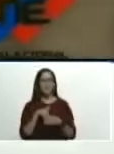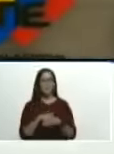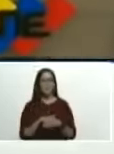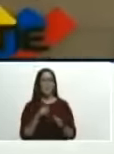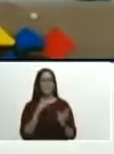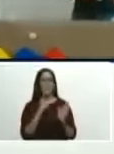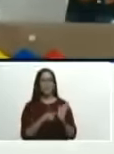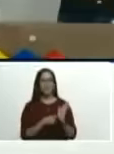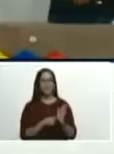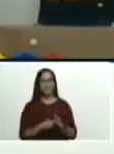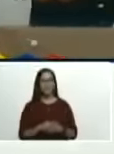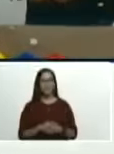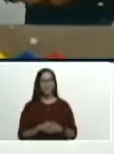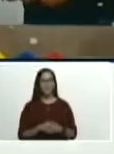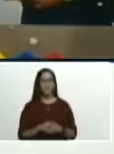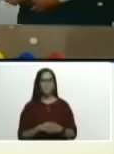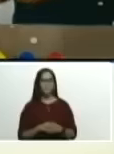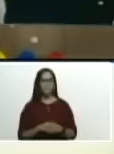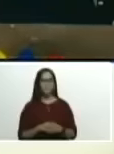pleno,